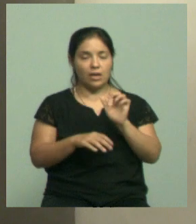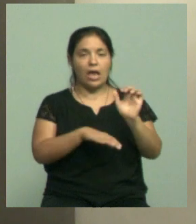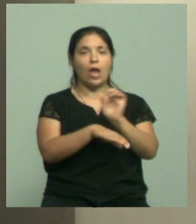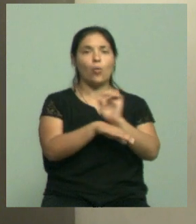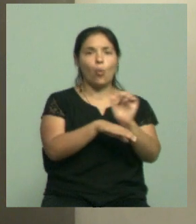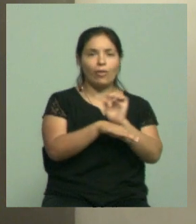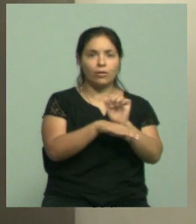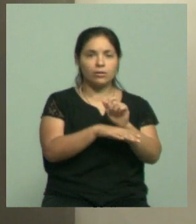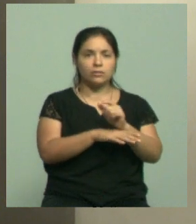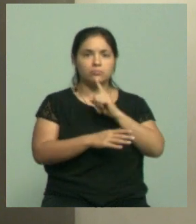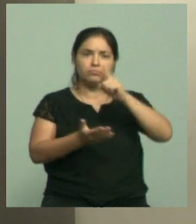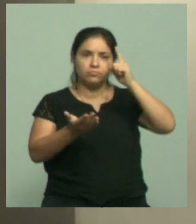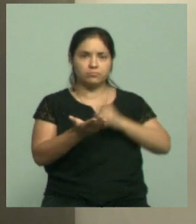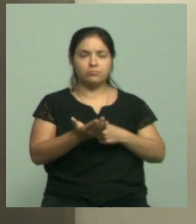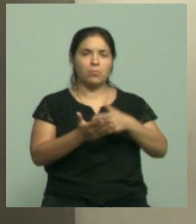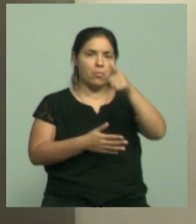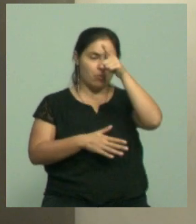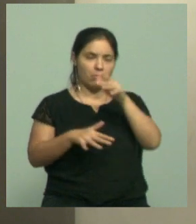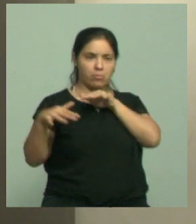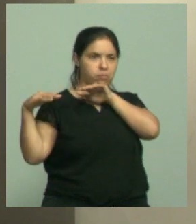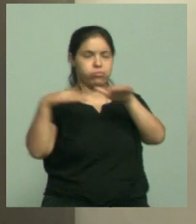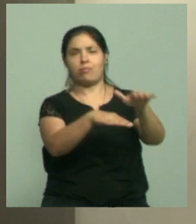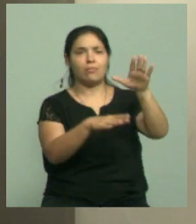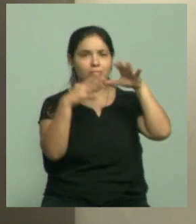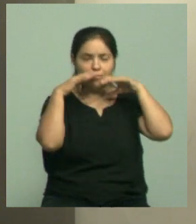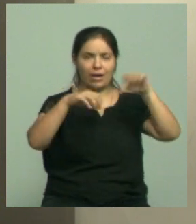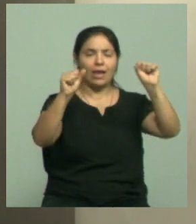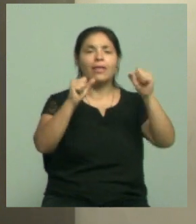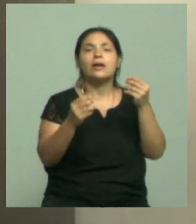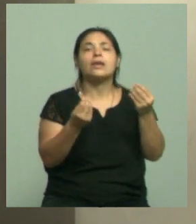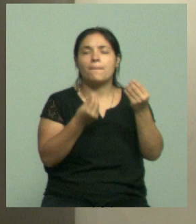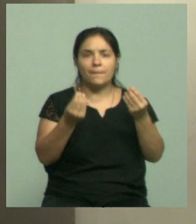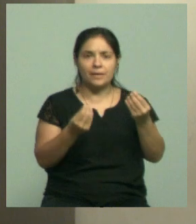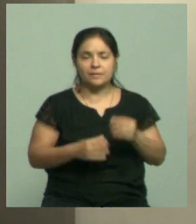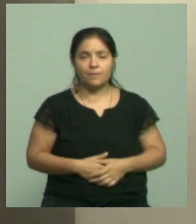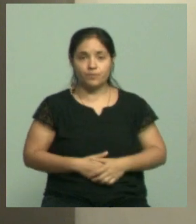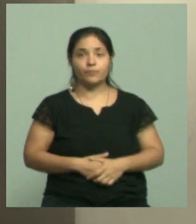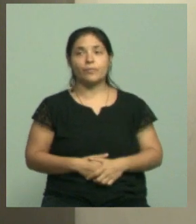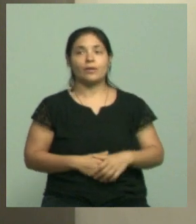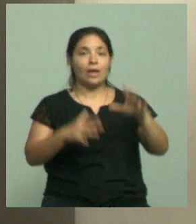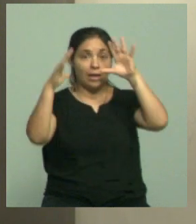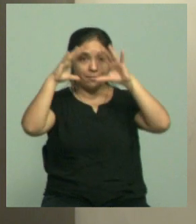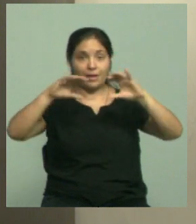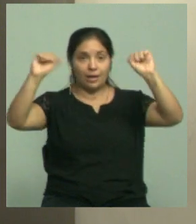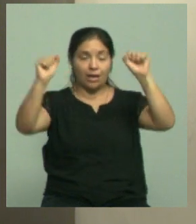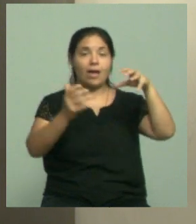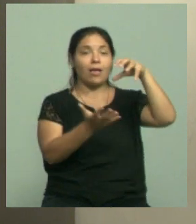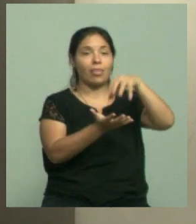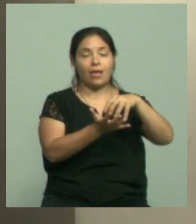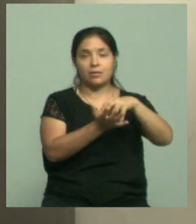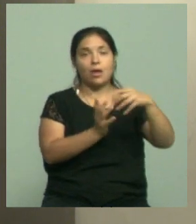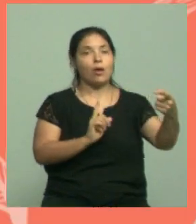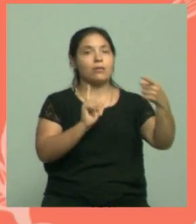de esa decisión de hacer esa incursión dentro de la embajada mexicana. Bueno, recordemos que las embajadas tienen inmunidad